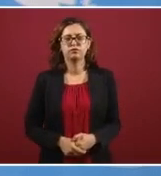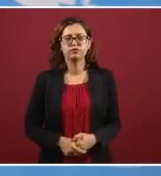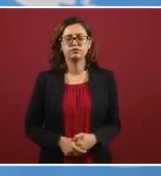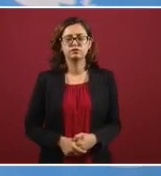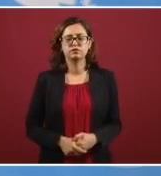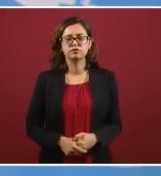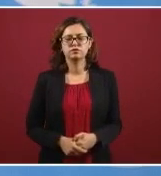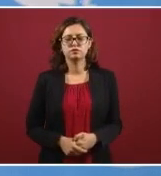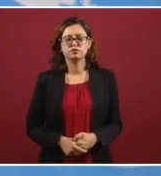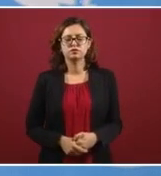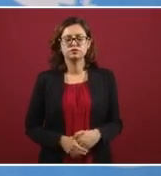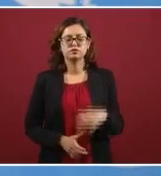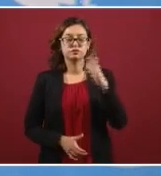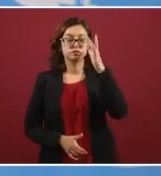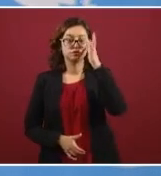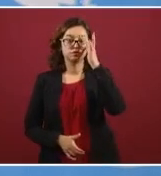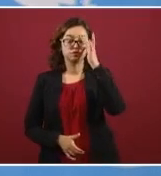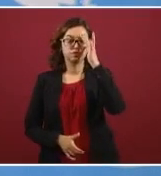Pedirles que